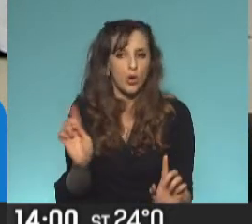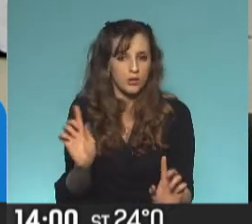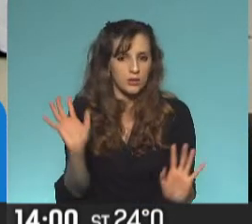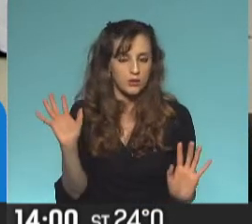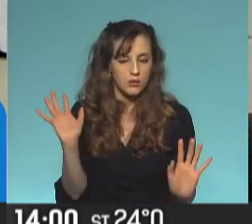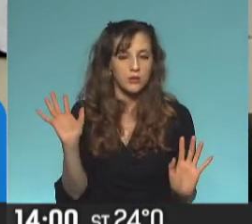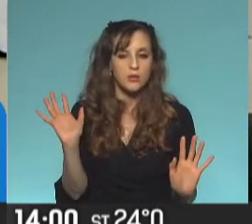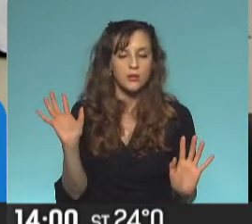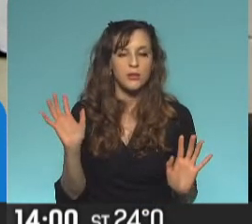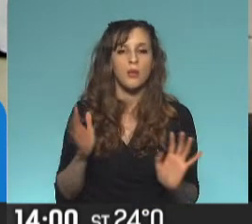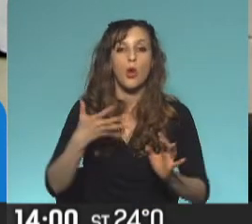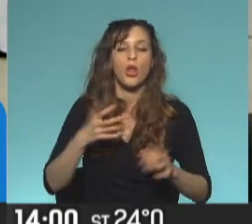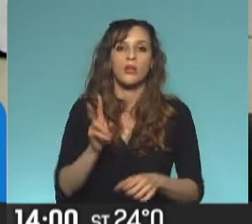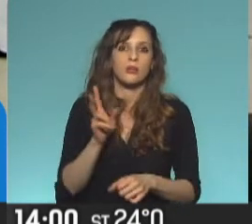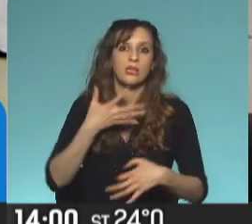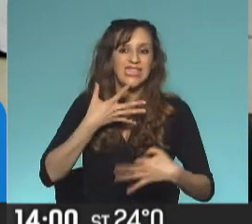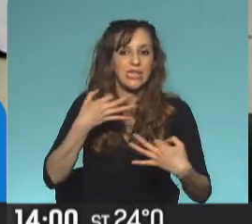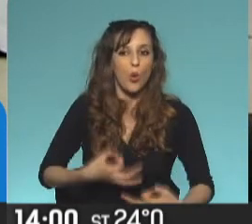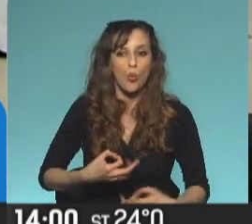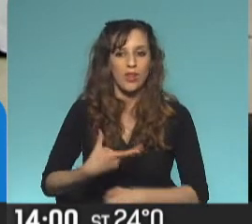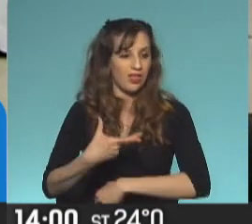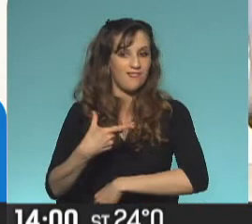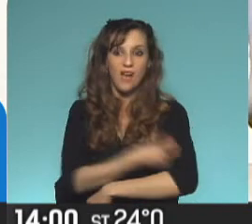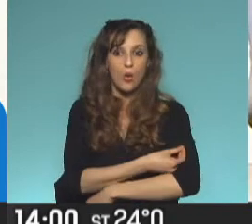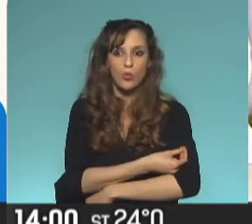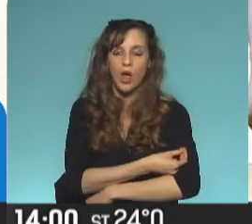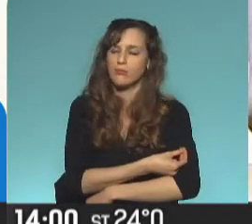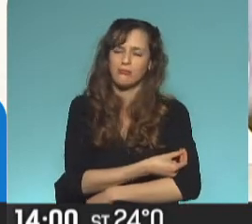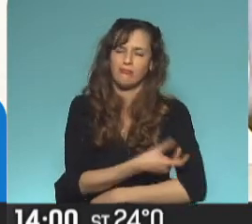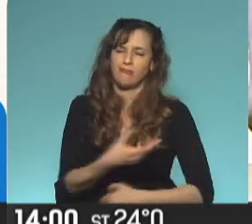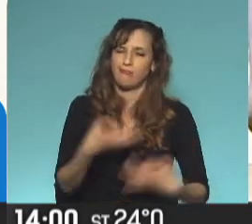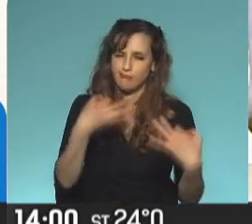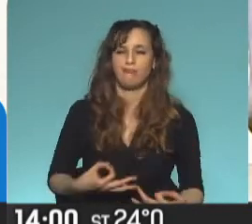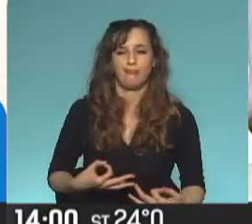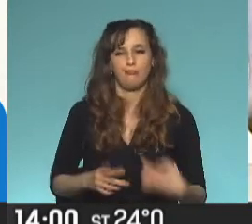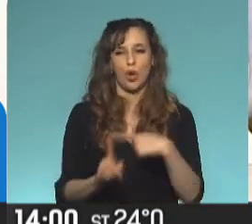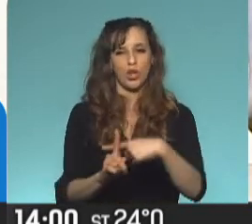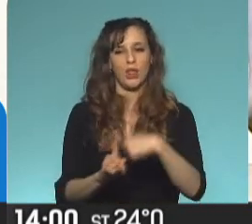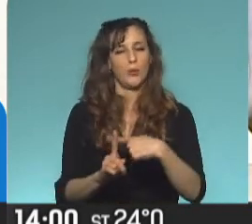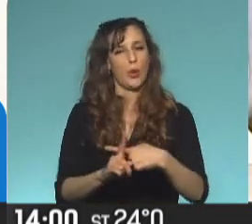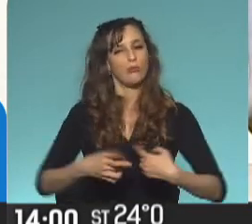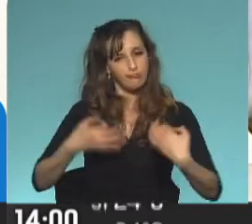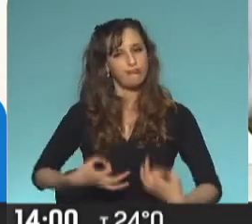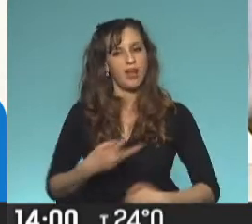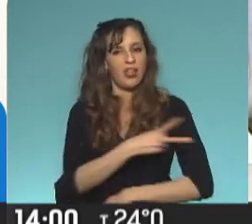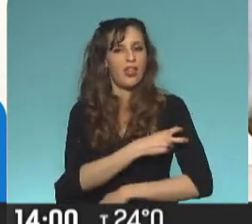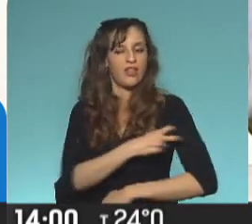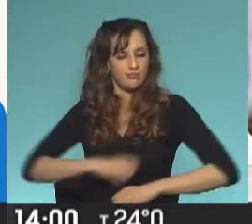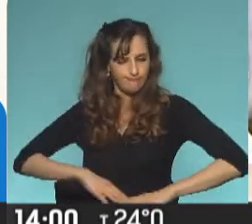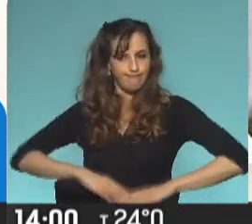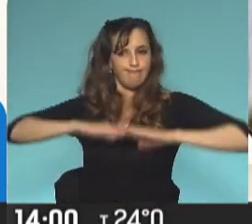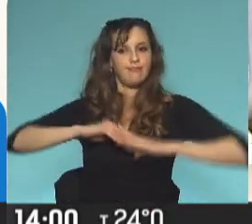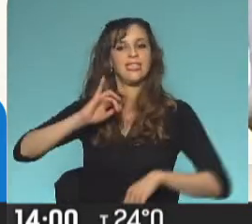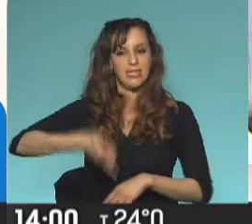la seguridad de la vacuna así es como se llama es muy elevada y la eficacia también lo es quiere decir que es una vacuna que los que se